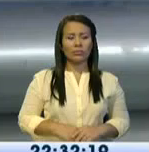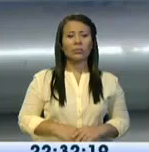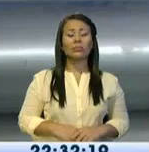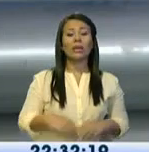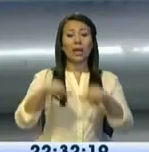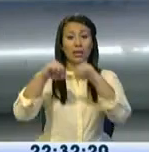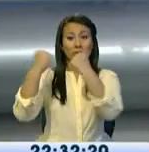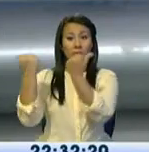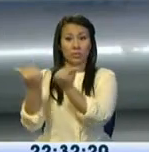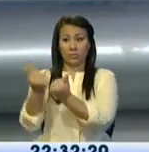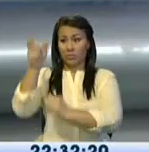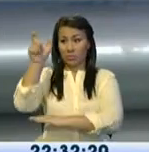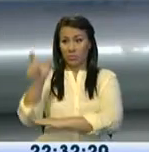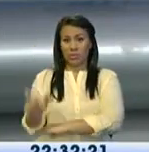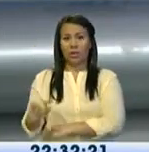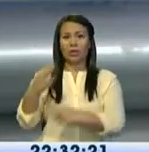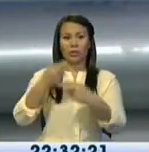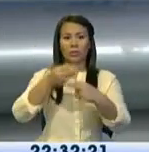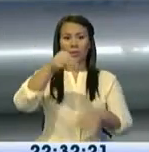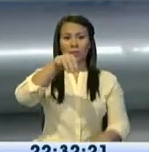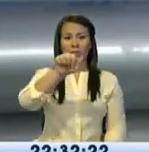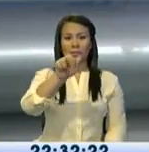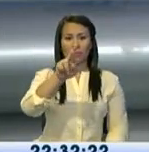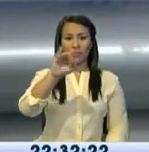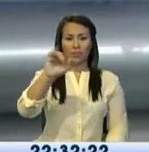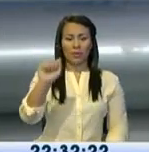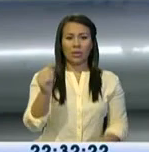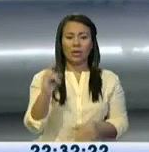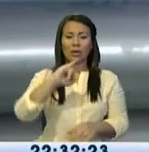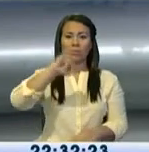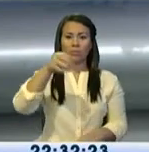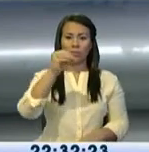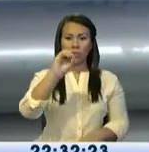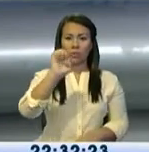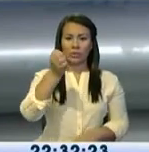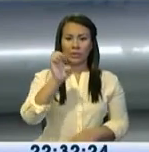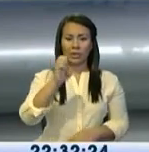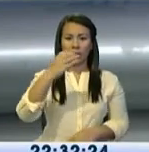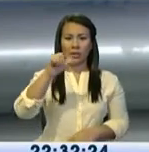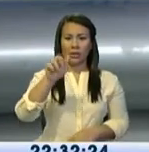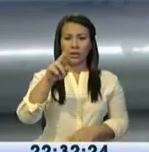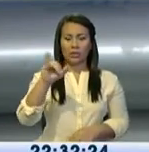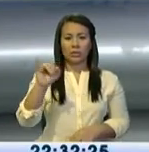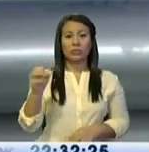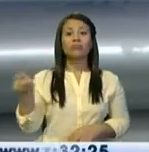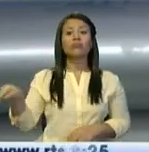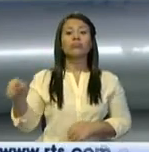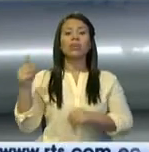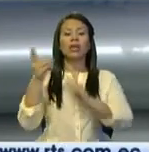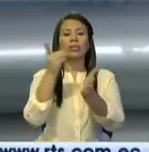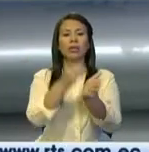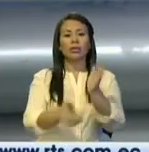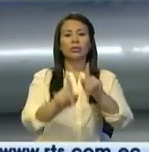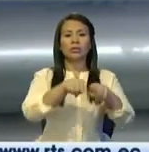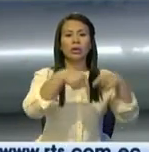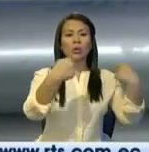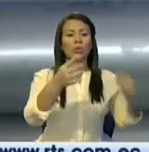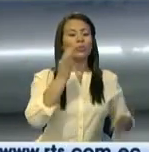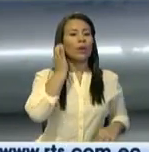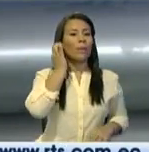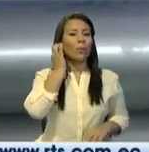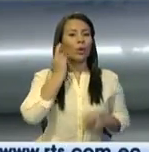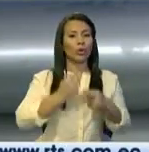La asambleísta de Alianza País en María José Carrión presentó una denuncia penal en contra de la legisladora Lourdes Sibán por el delito de